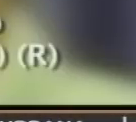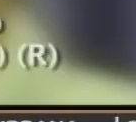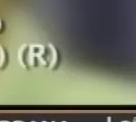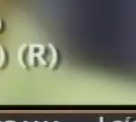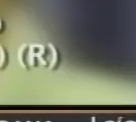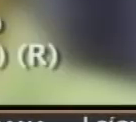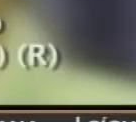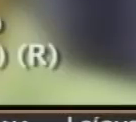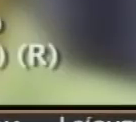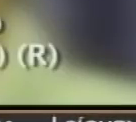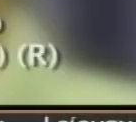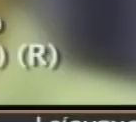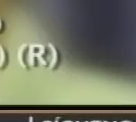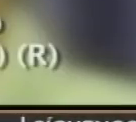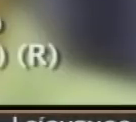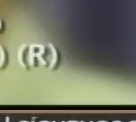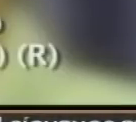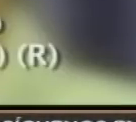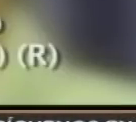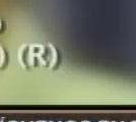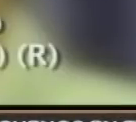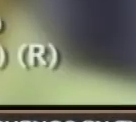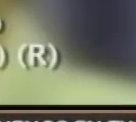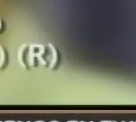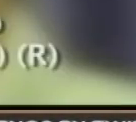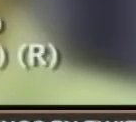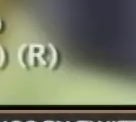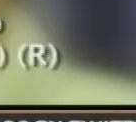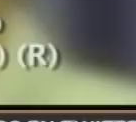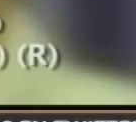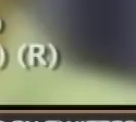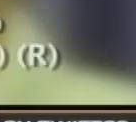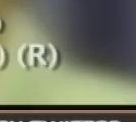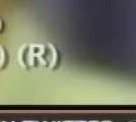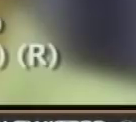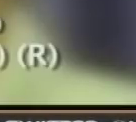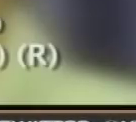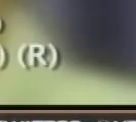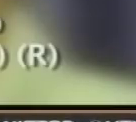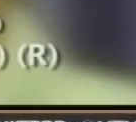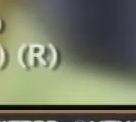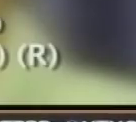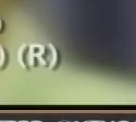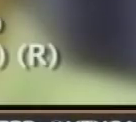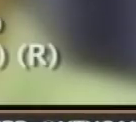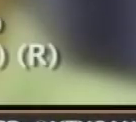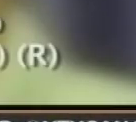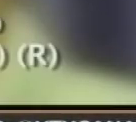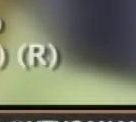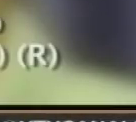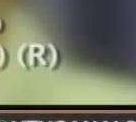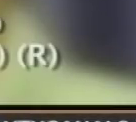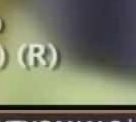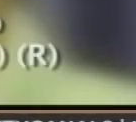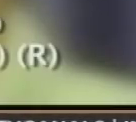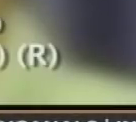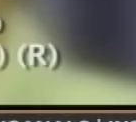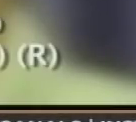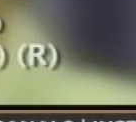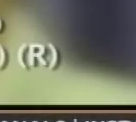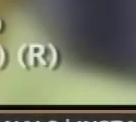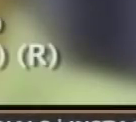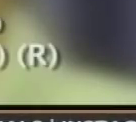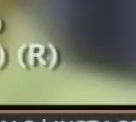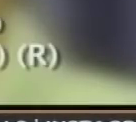zona. Con respecto a el armamento aire-aire que te estoy enviando,